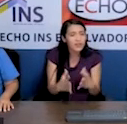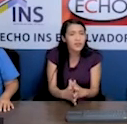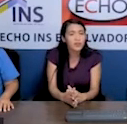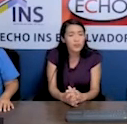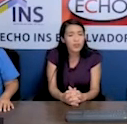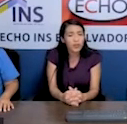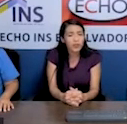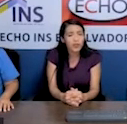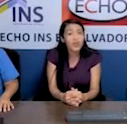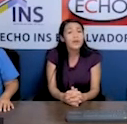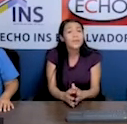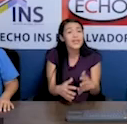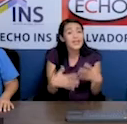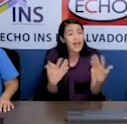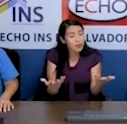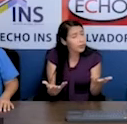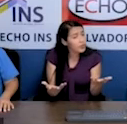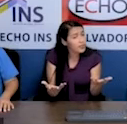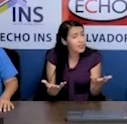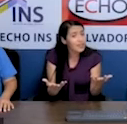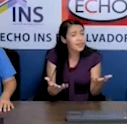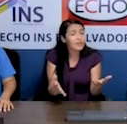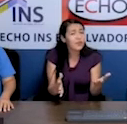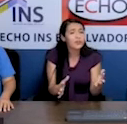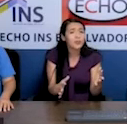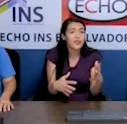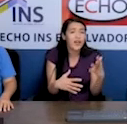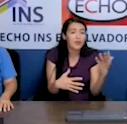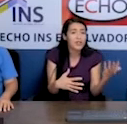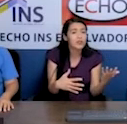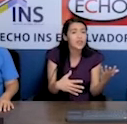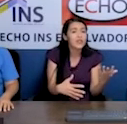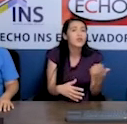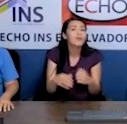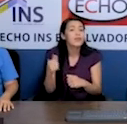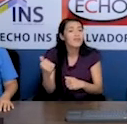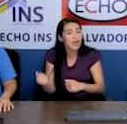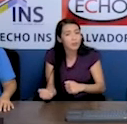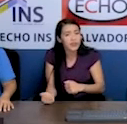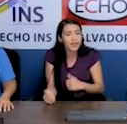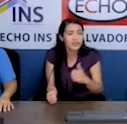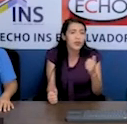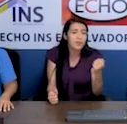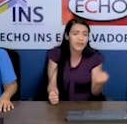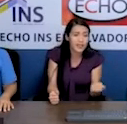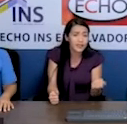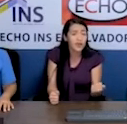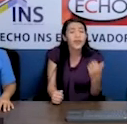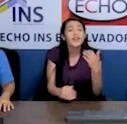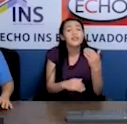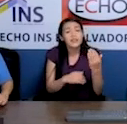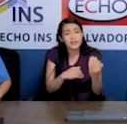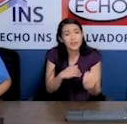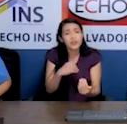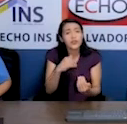y debe de ser muy metódico. Vigilar otros desequilibrios, porque al usar diurético me puede bajar potasio,